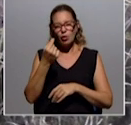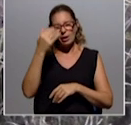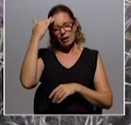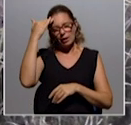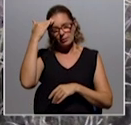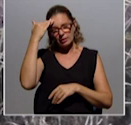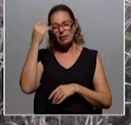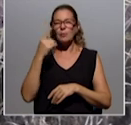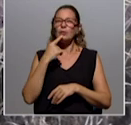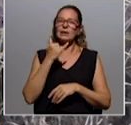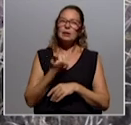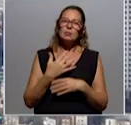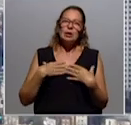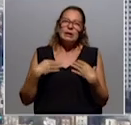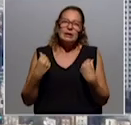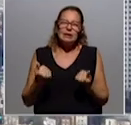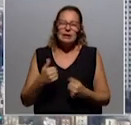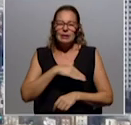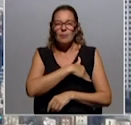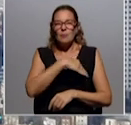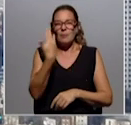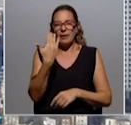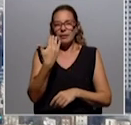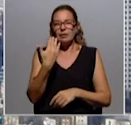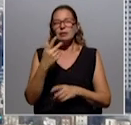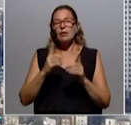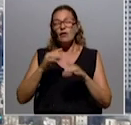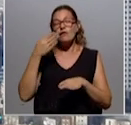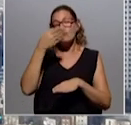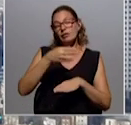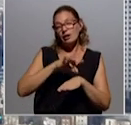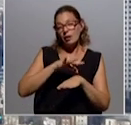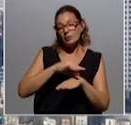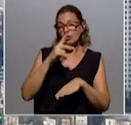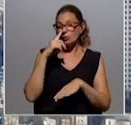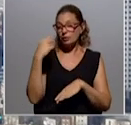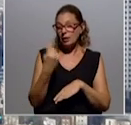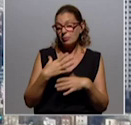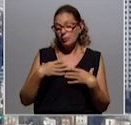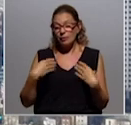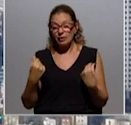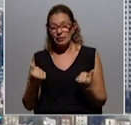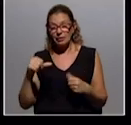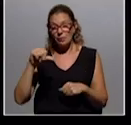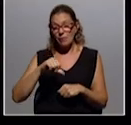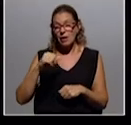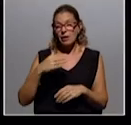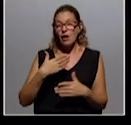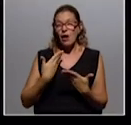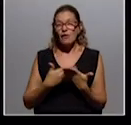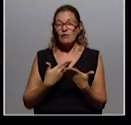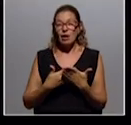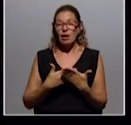o sientan, por ejemplo, que tienen fiebre alta, y que acudan al médico tan pronto como sientan esos síntomas, por ejemplo, falta